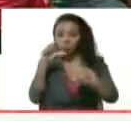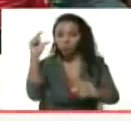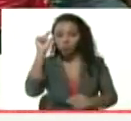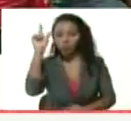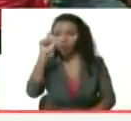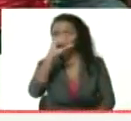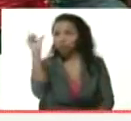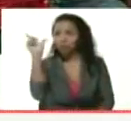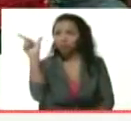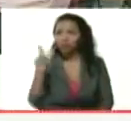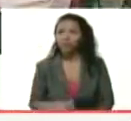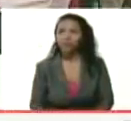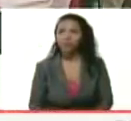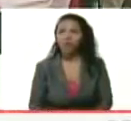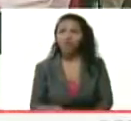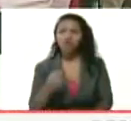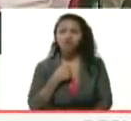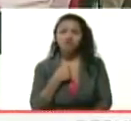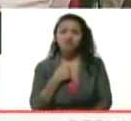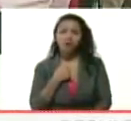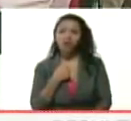Yo